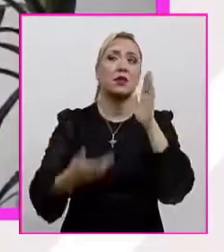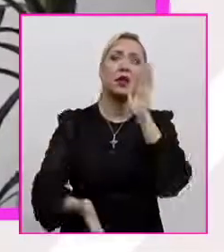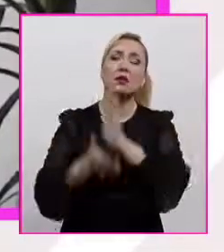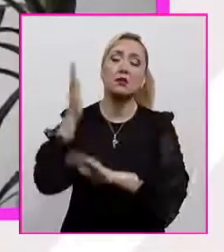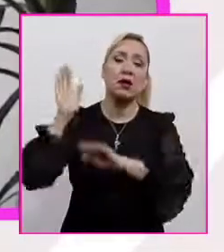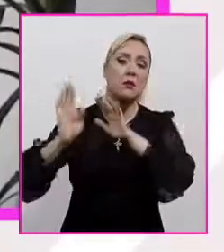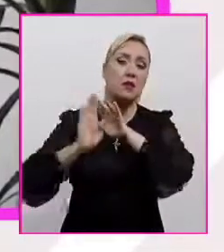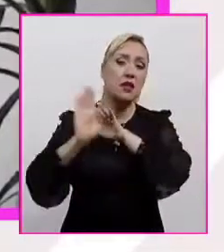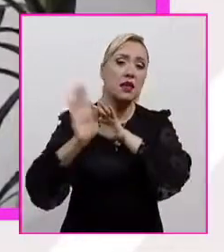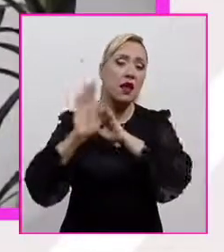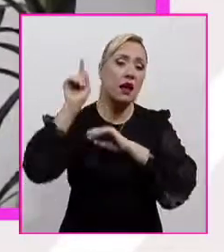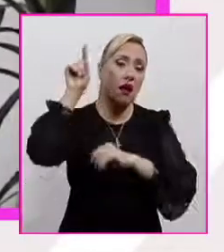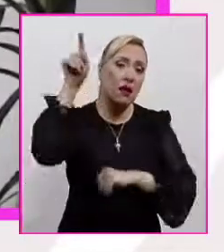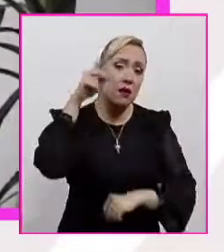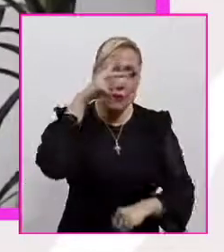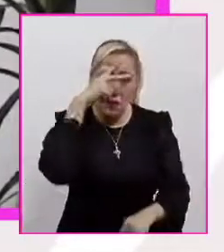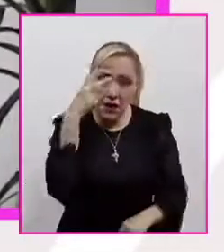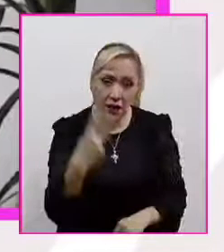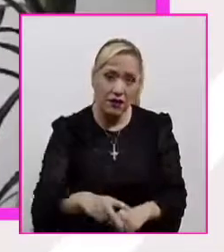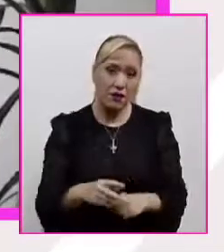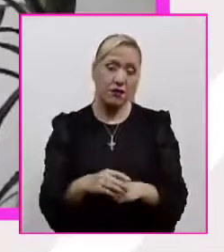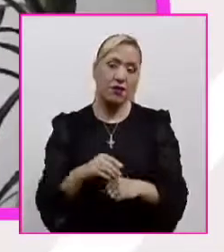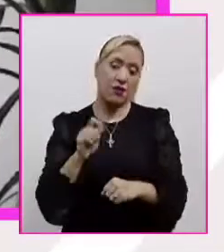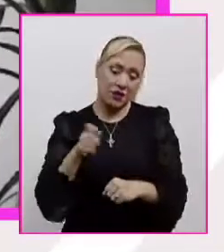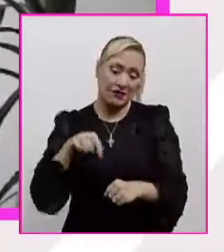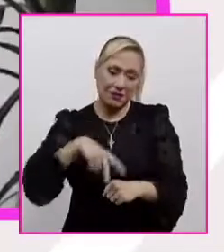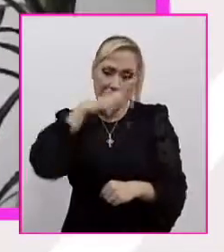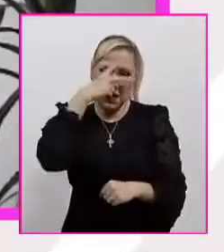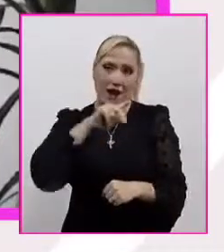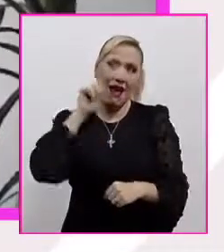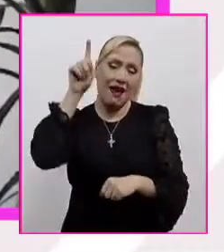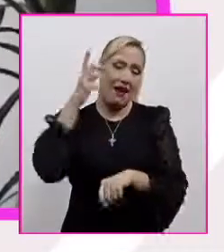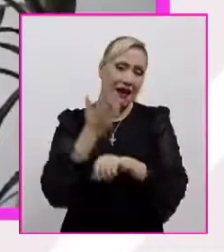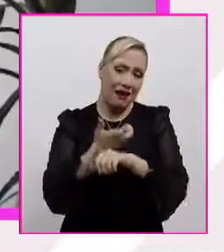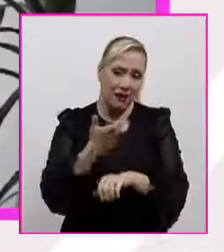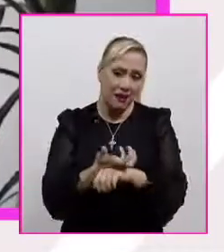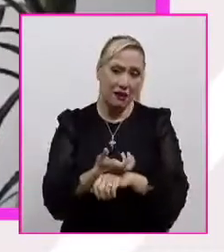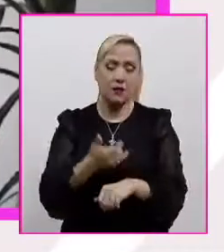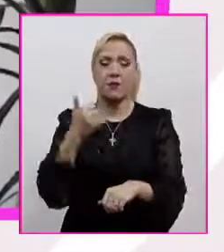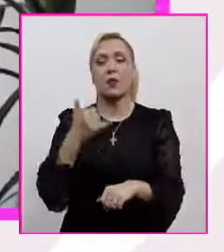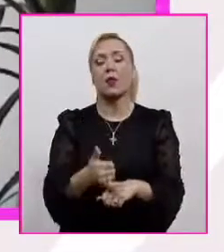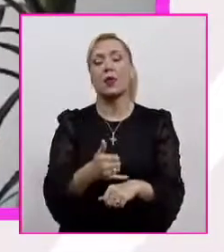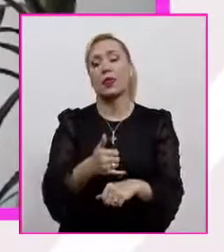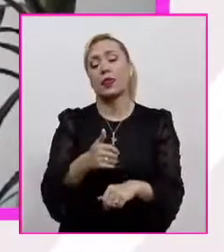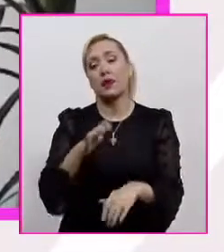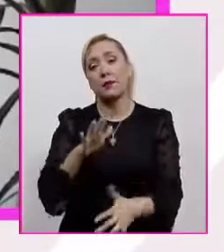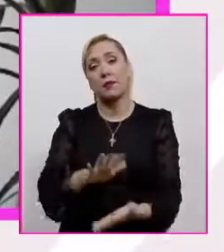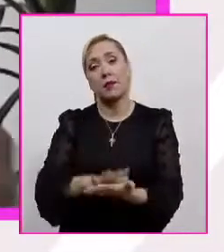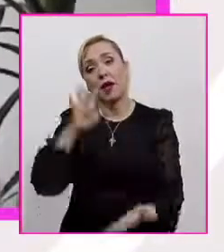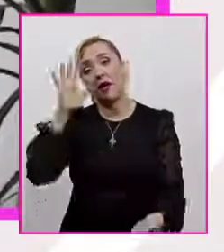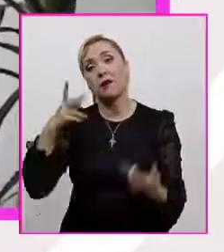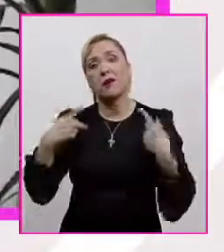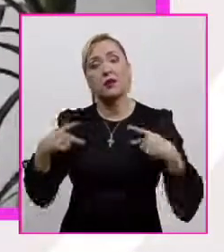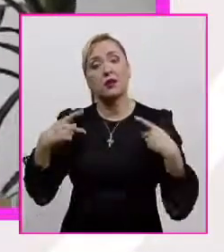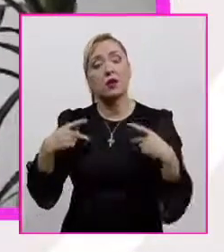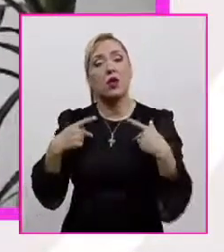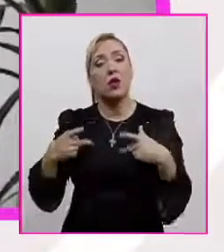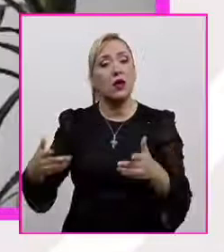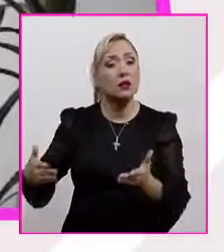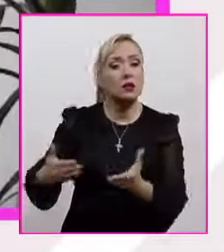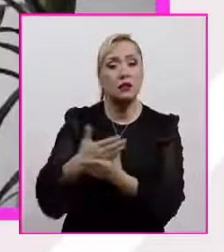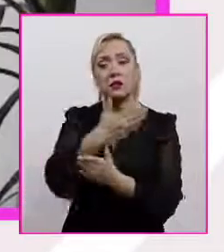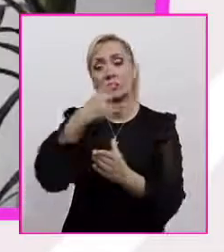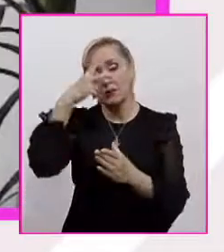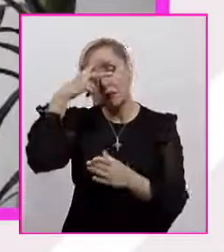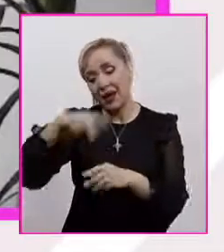internacionales, que también en 2020 el principal corredor migratorio fue el de México-Estados Unidos. Entonces comenzaremos